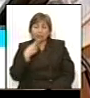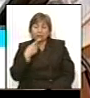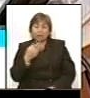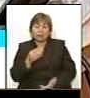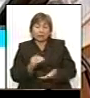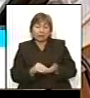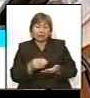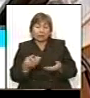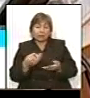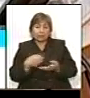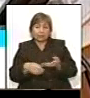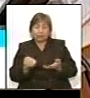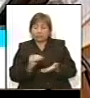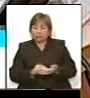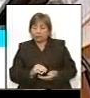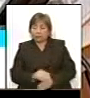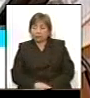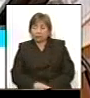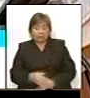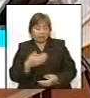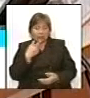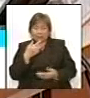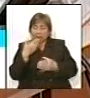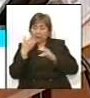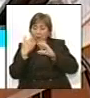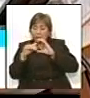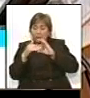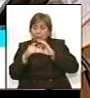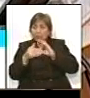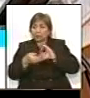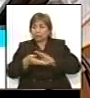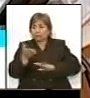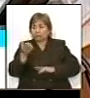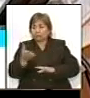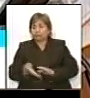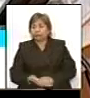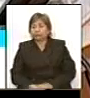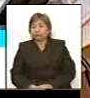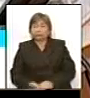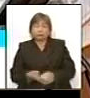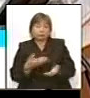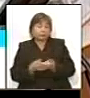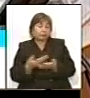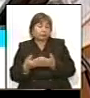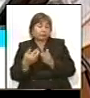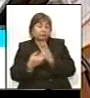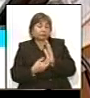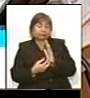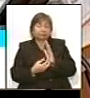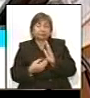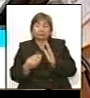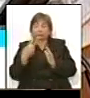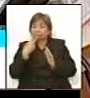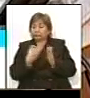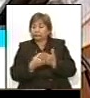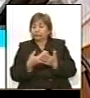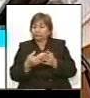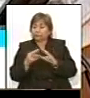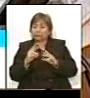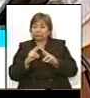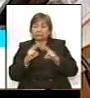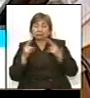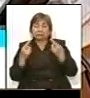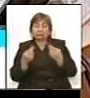podría abreviarse. No sé, si compartimos correo, yo te paso mi propuesta, tal vez mañana la pueden ver en la reunión que van a tener